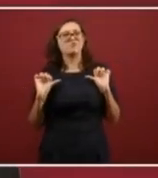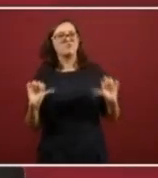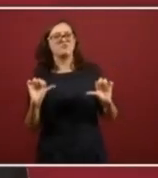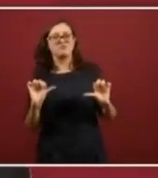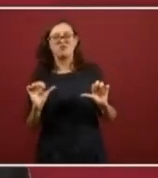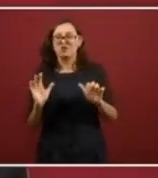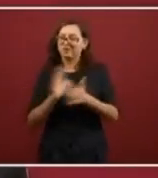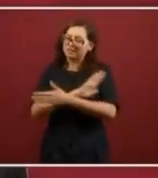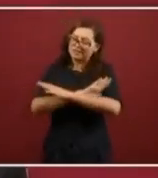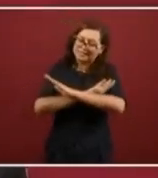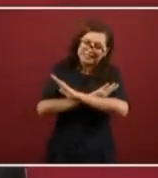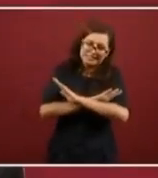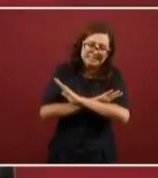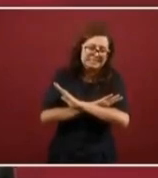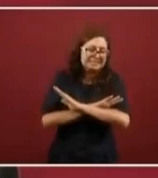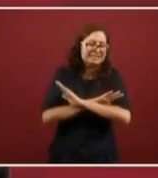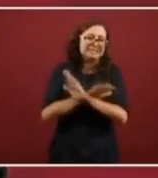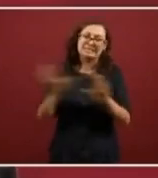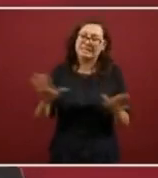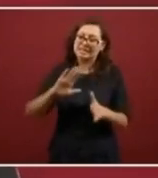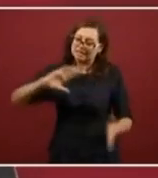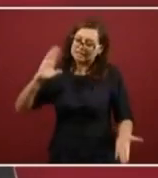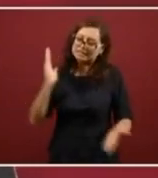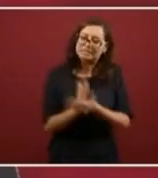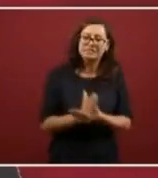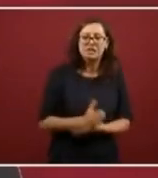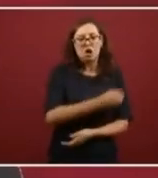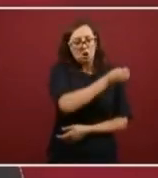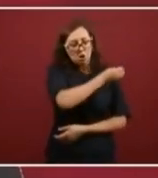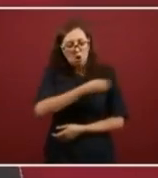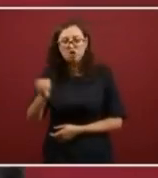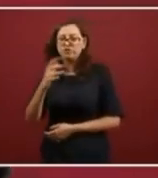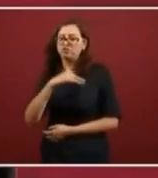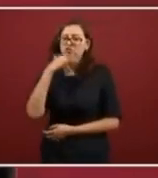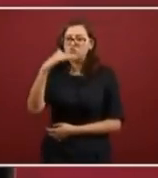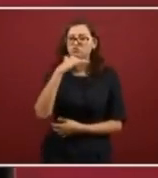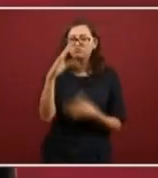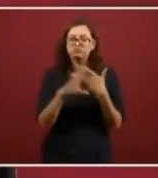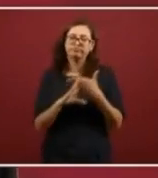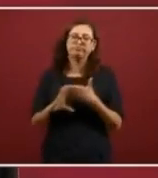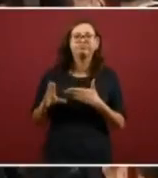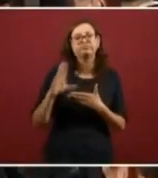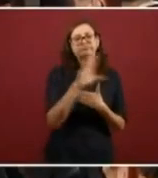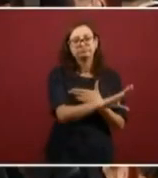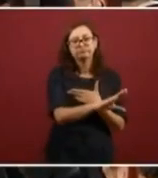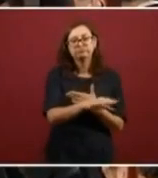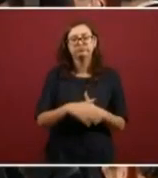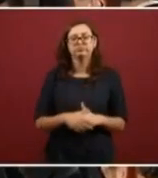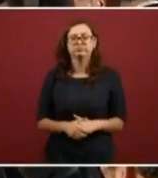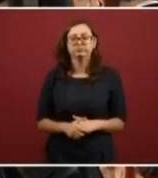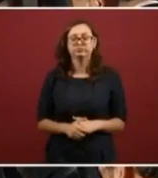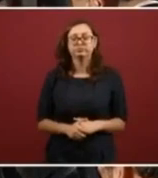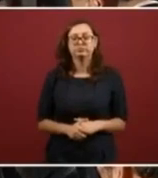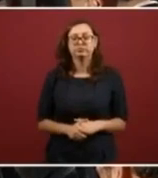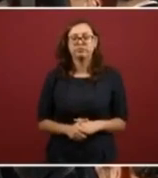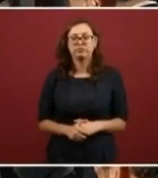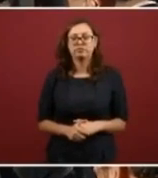poner orden para acabar con la corrupción, porque no es